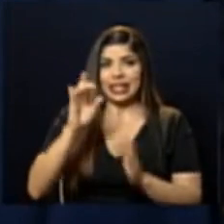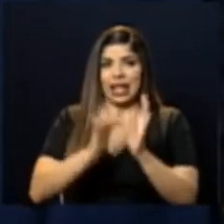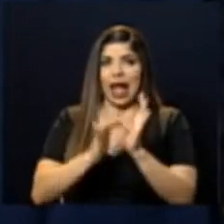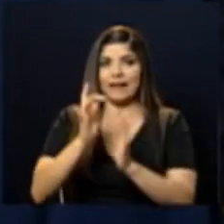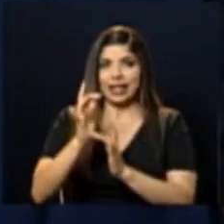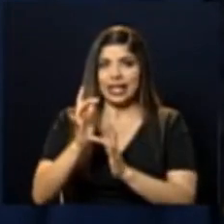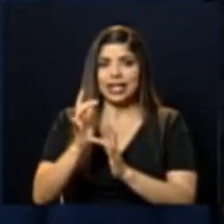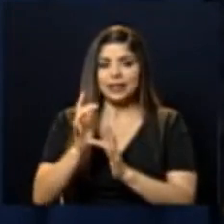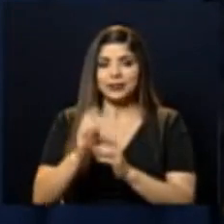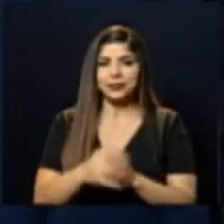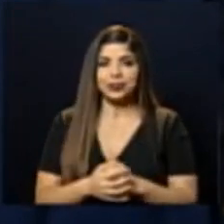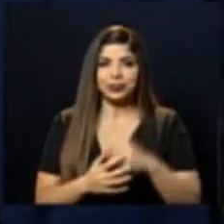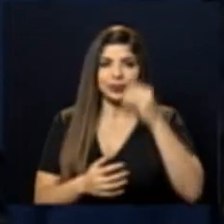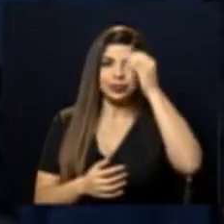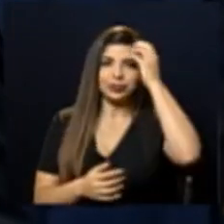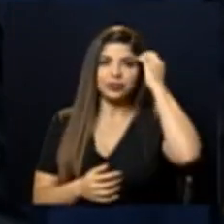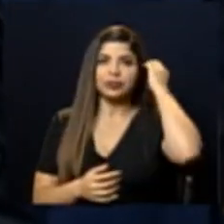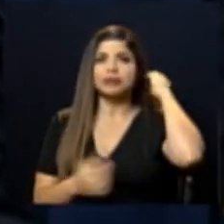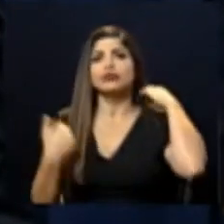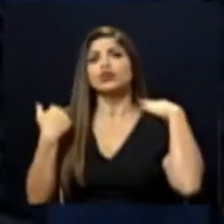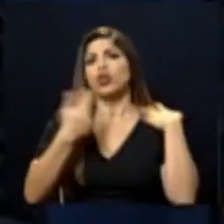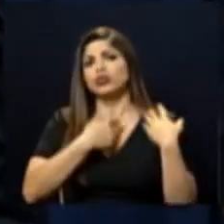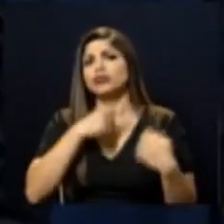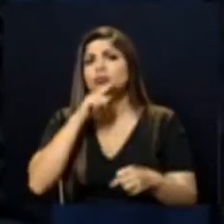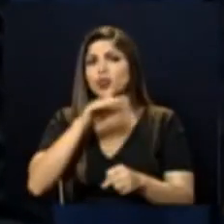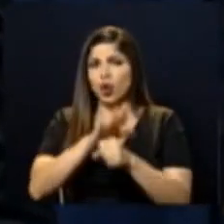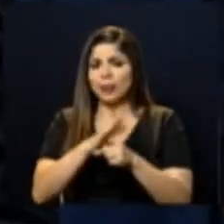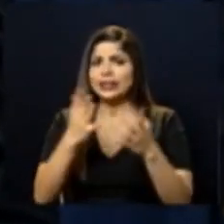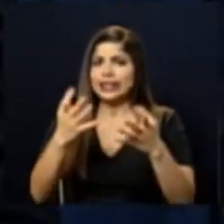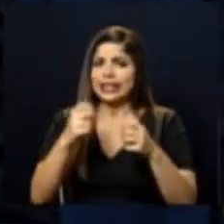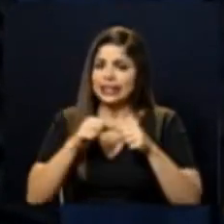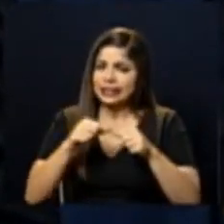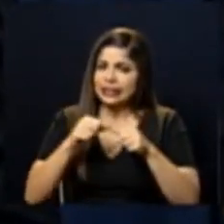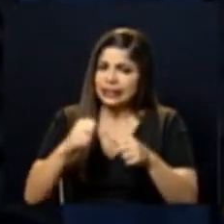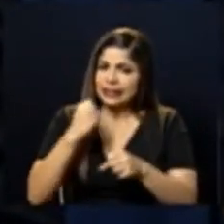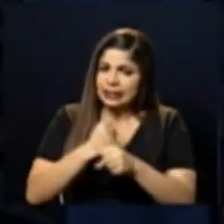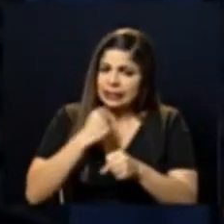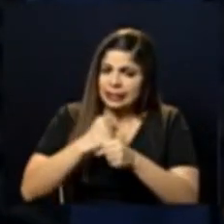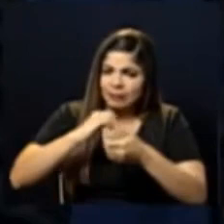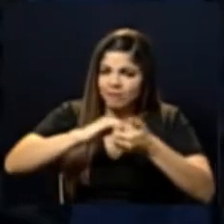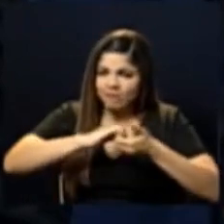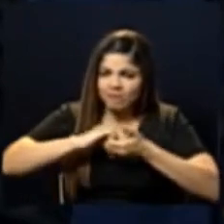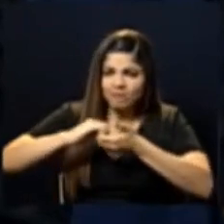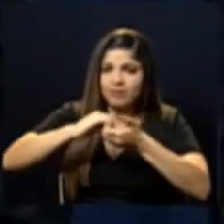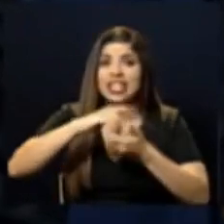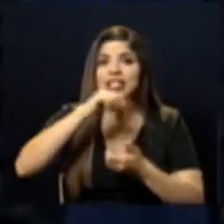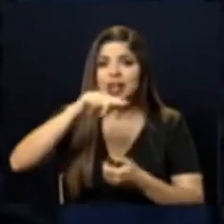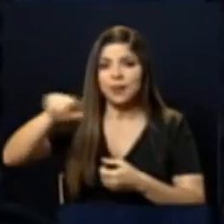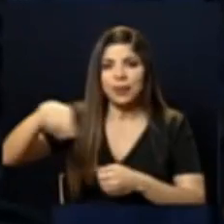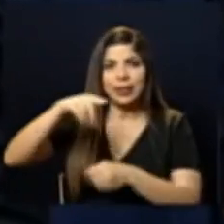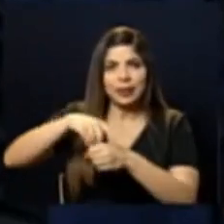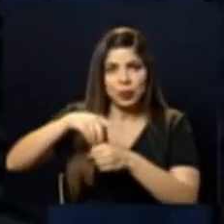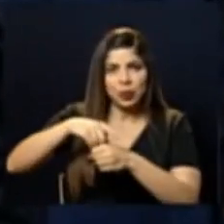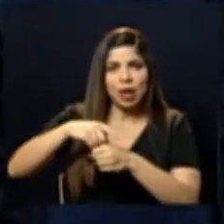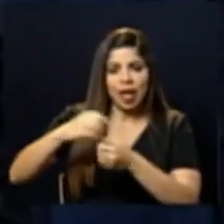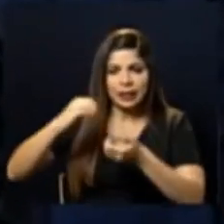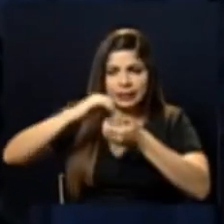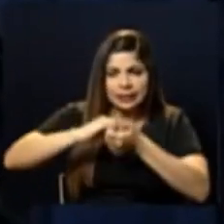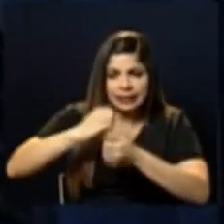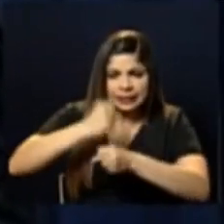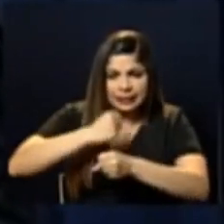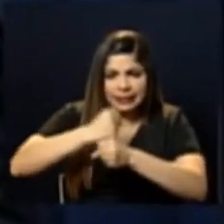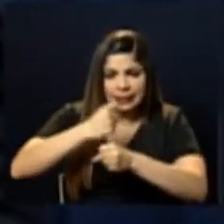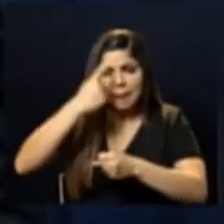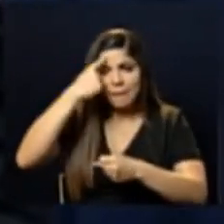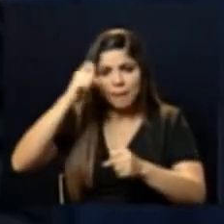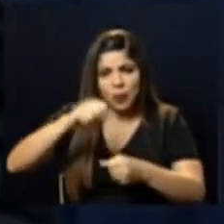abril. Estamos comprometidos en seguir trabajando de forma conjunta con las señoras y los señores diputados para lograr